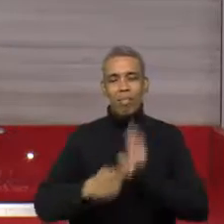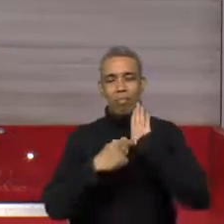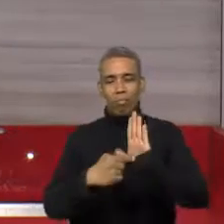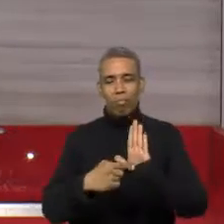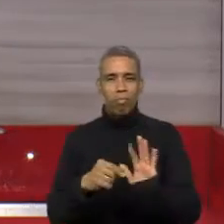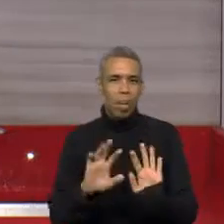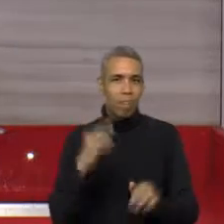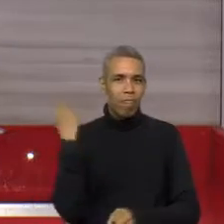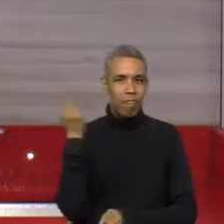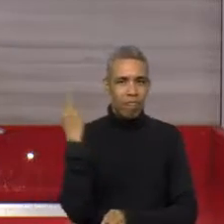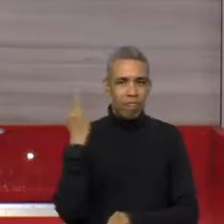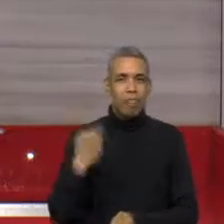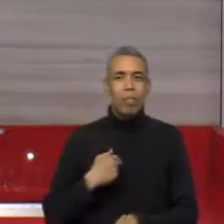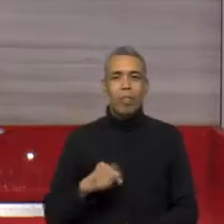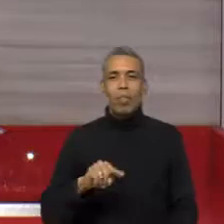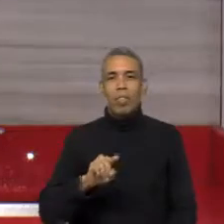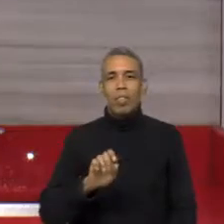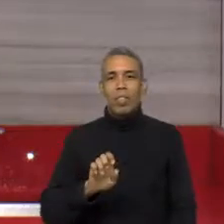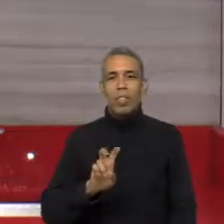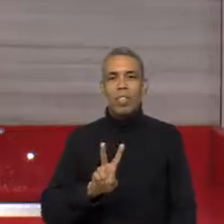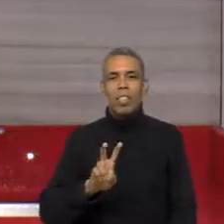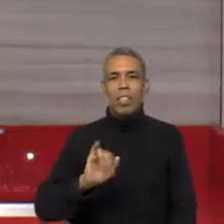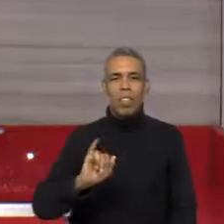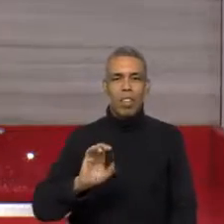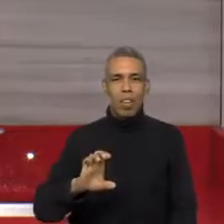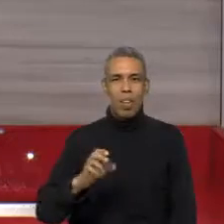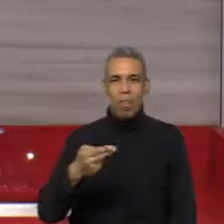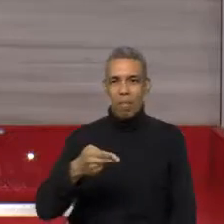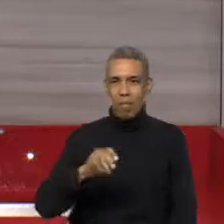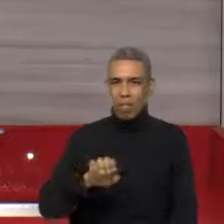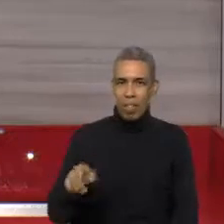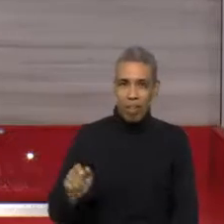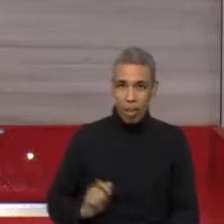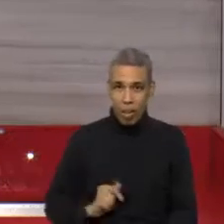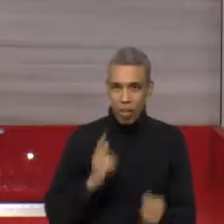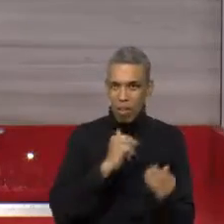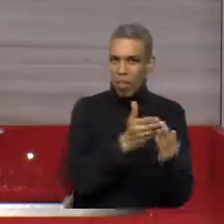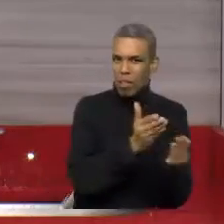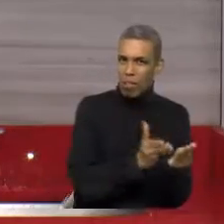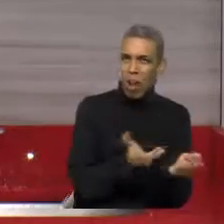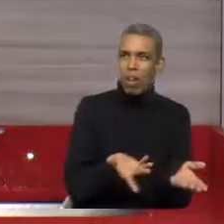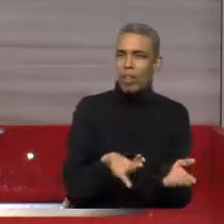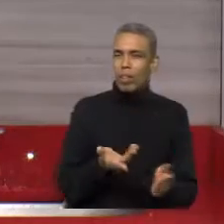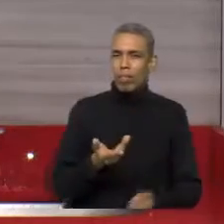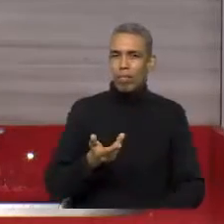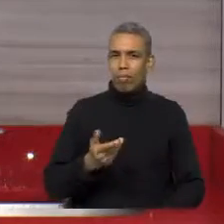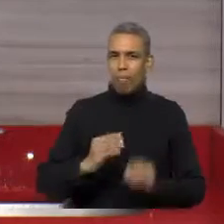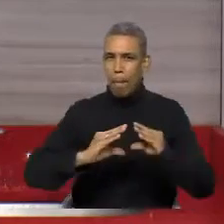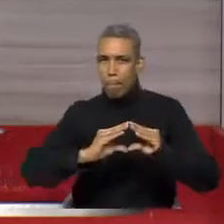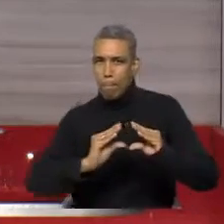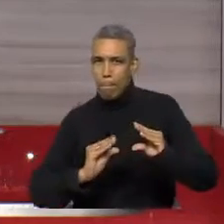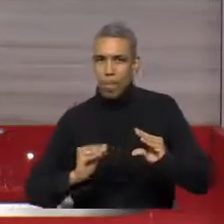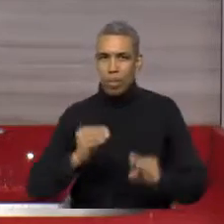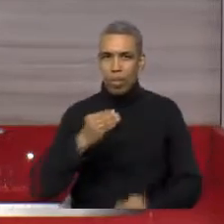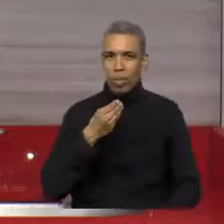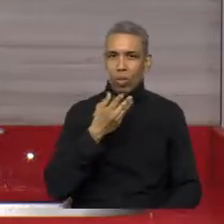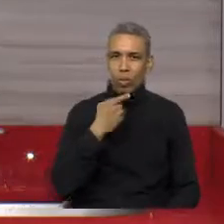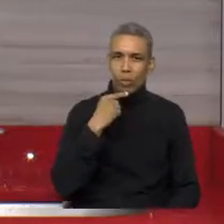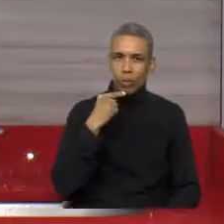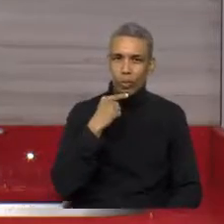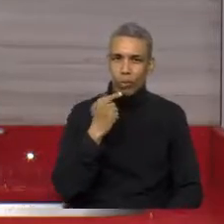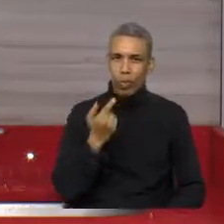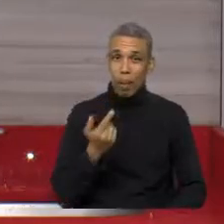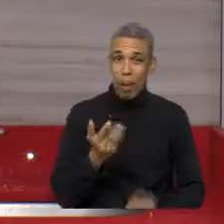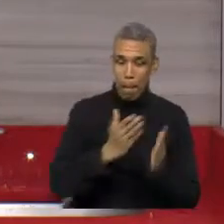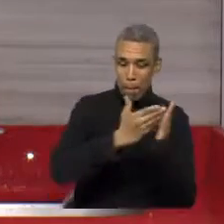hacer un guacamole. Entonces vamos a ver qué nos sale. Tenemos pimentón y vamos a hacer unas frituras con un platanito verde, un